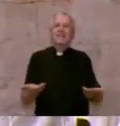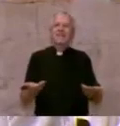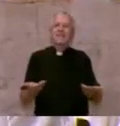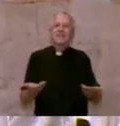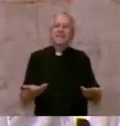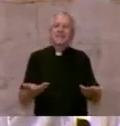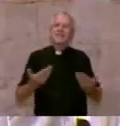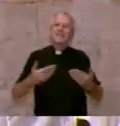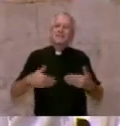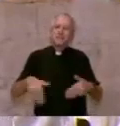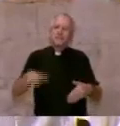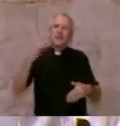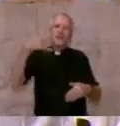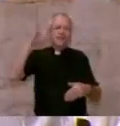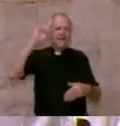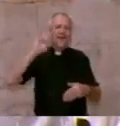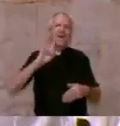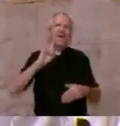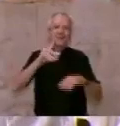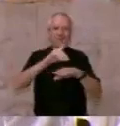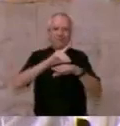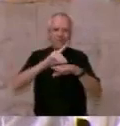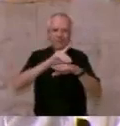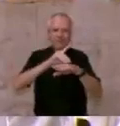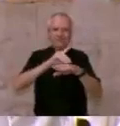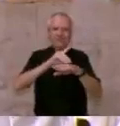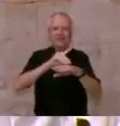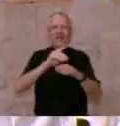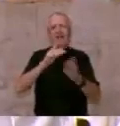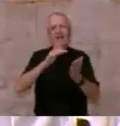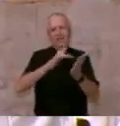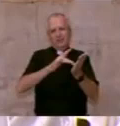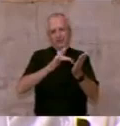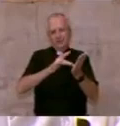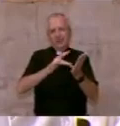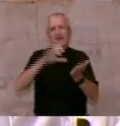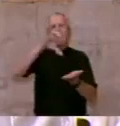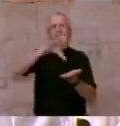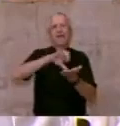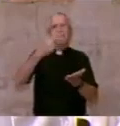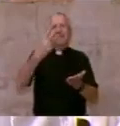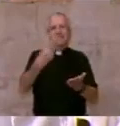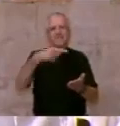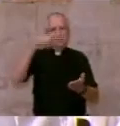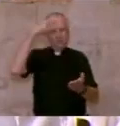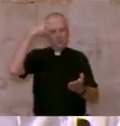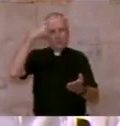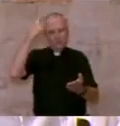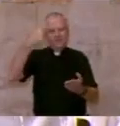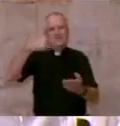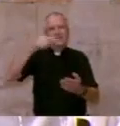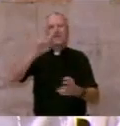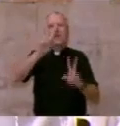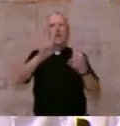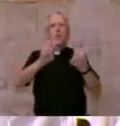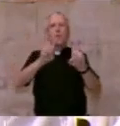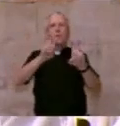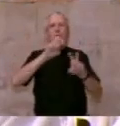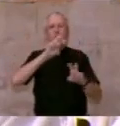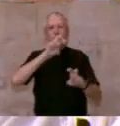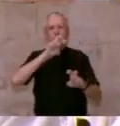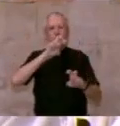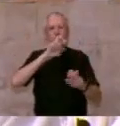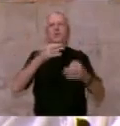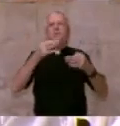la histórica diócesis y la ciudad de Tortosa, la ciudad de las tres culturas, ya tienen un nuevo obispo. Y por